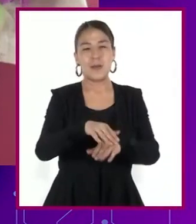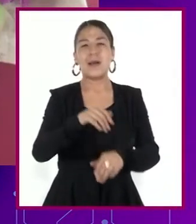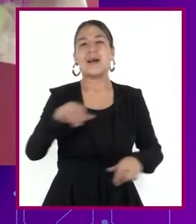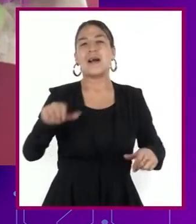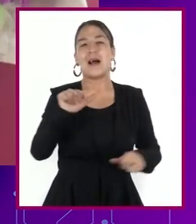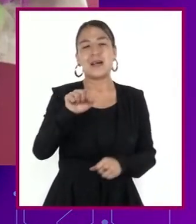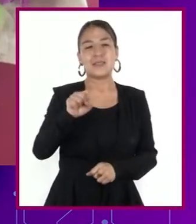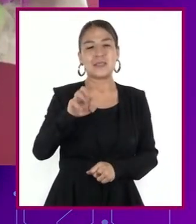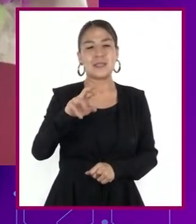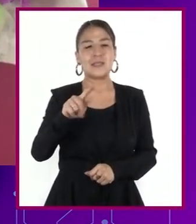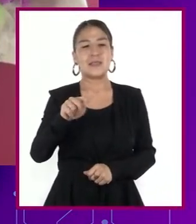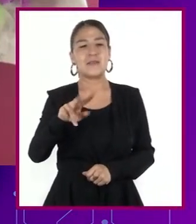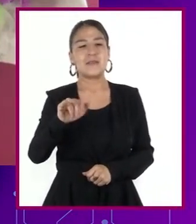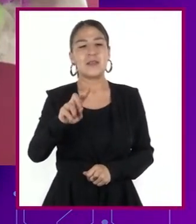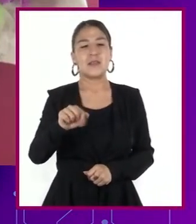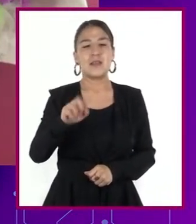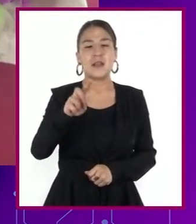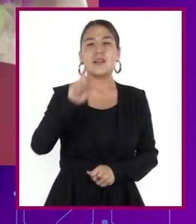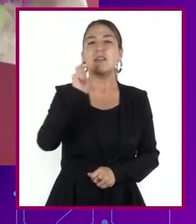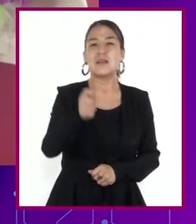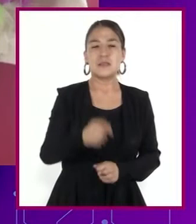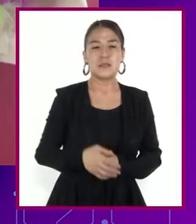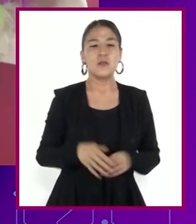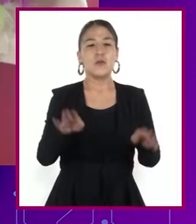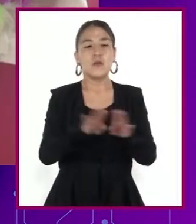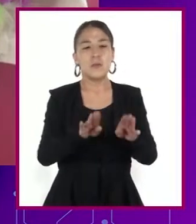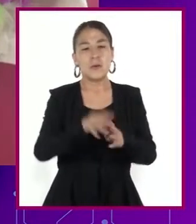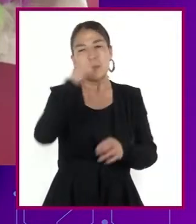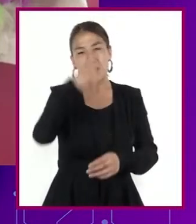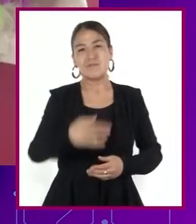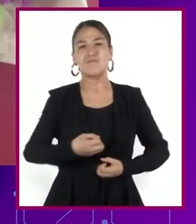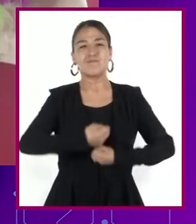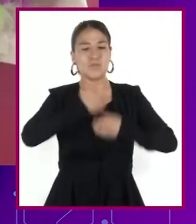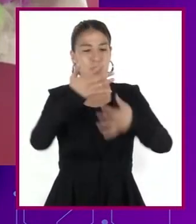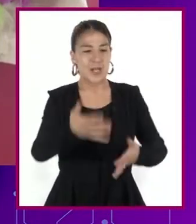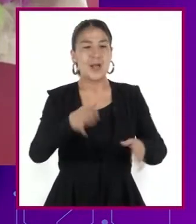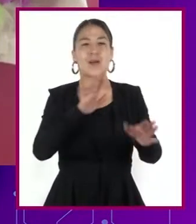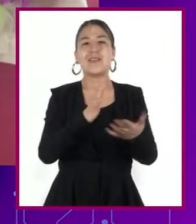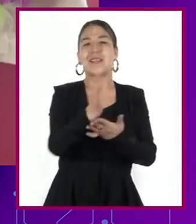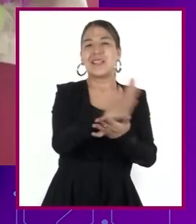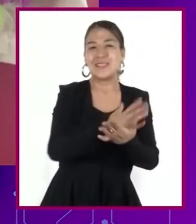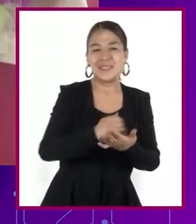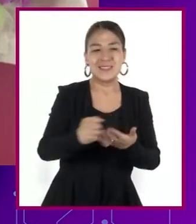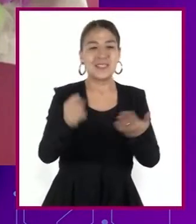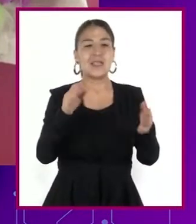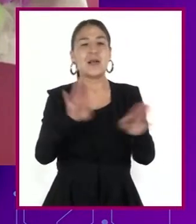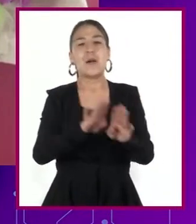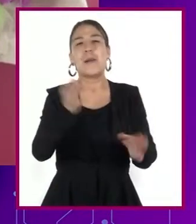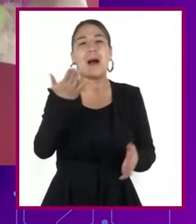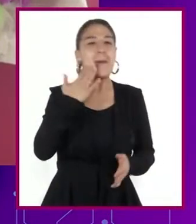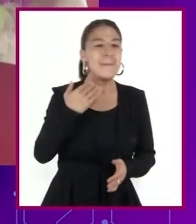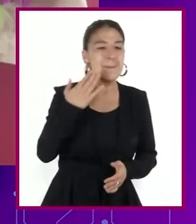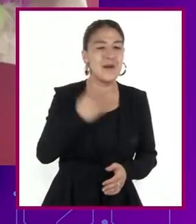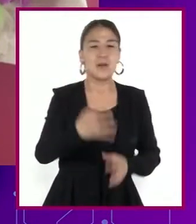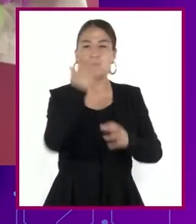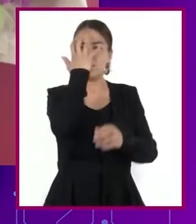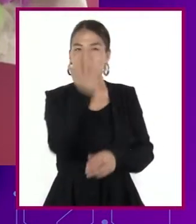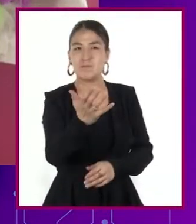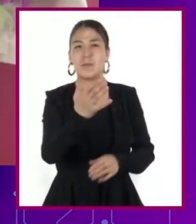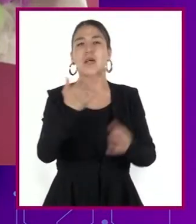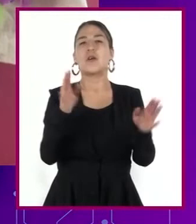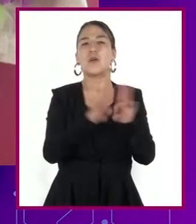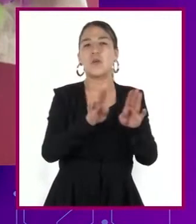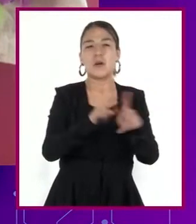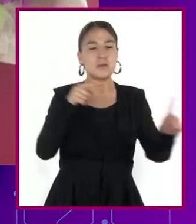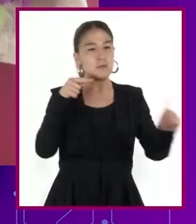asertividad. Esta se define como la habilidad de expresar nuestros deseos de una manera amable, franca,